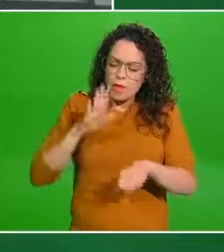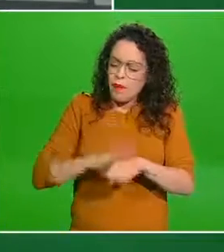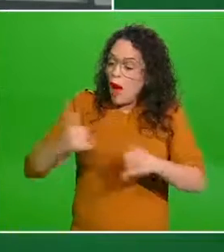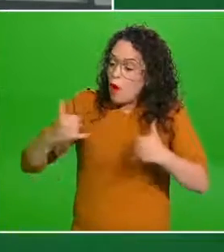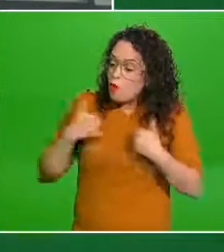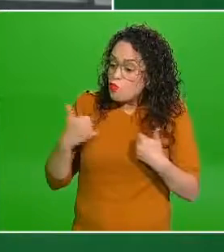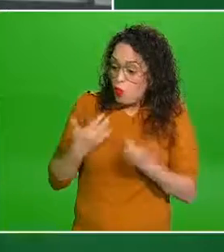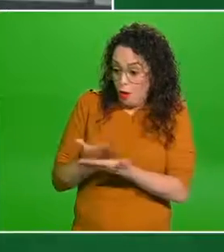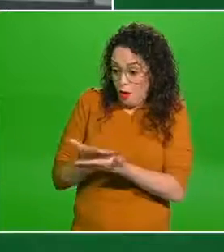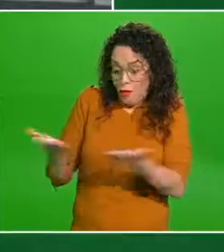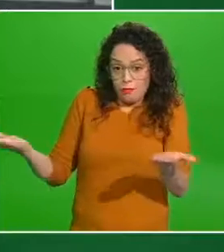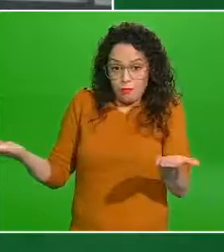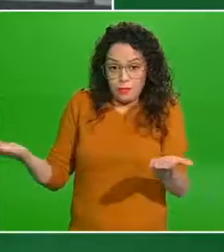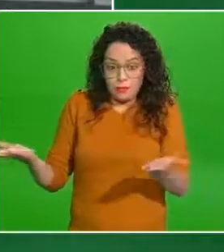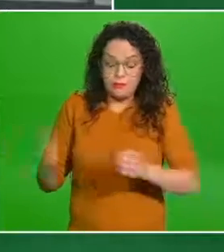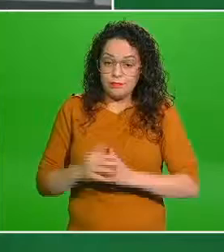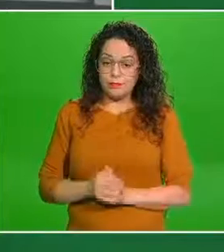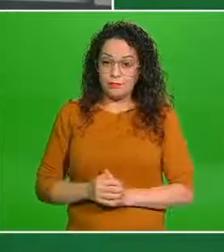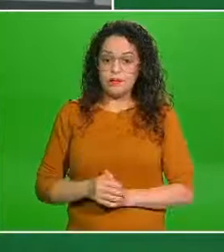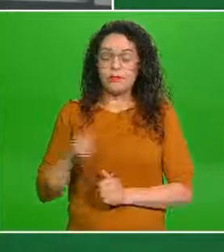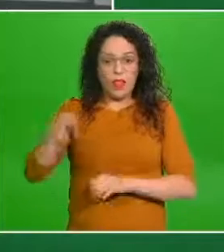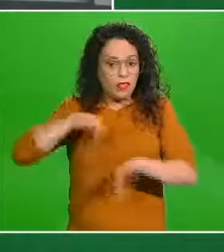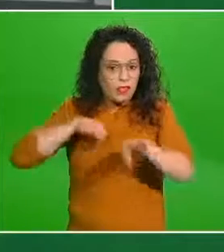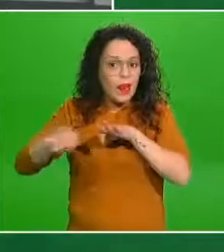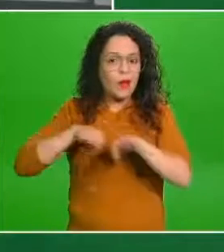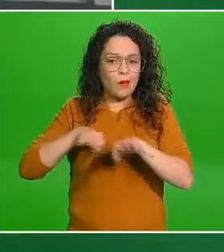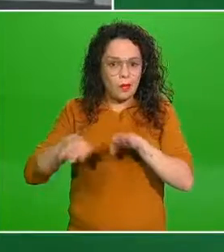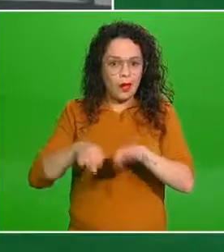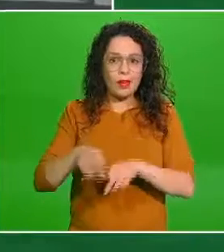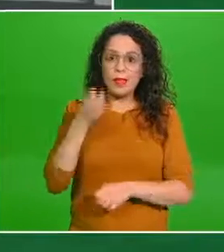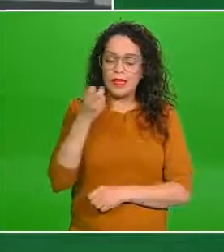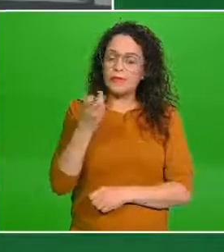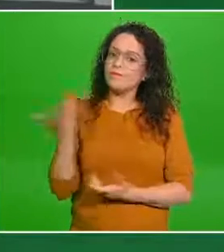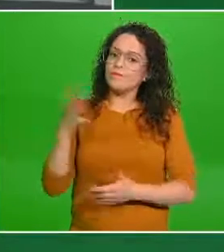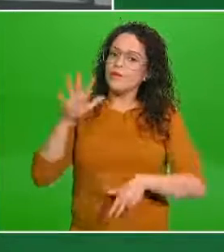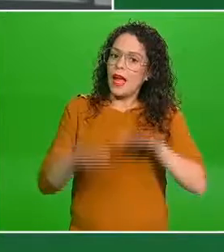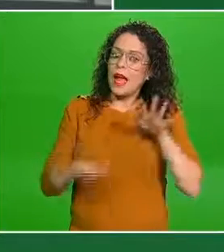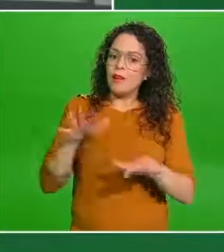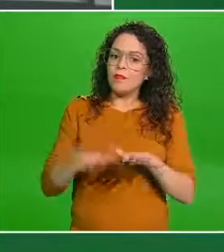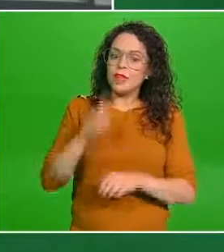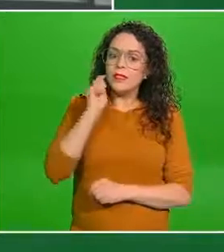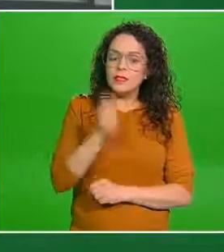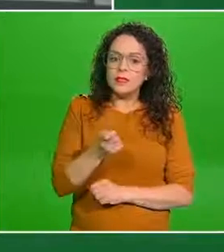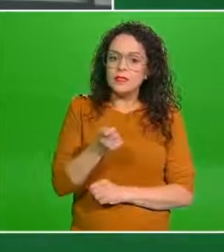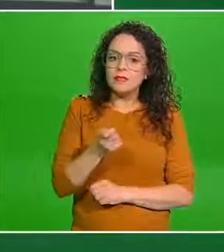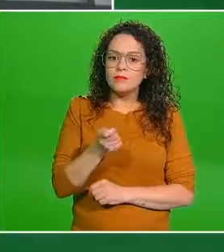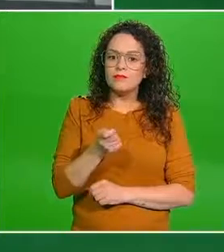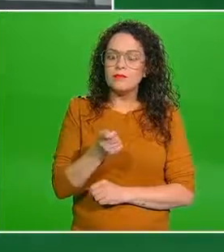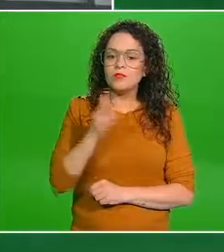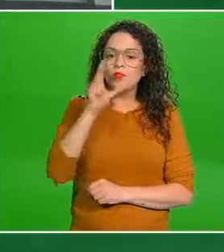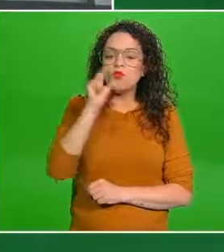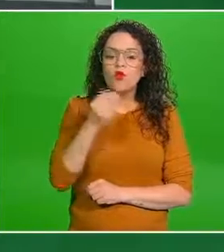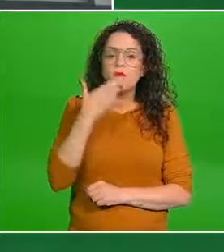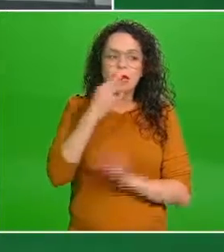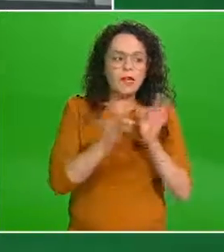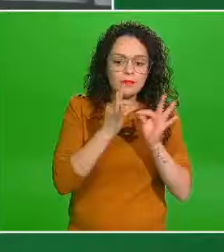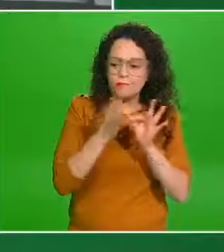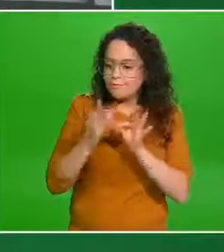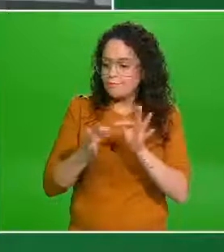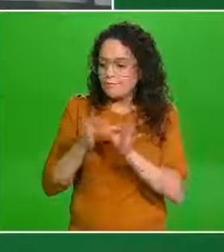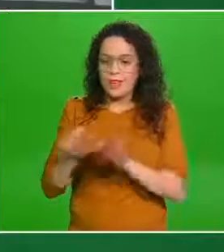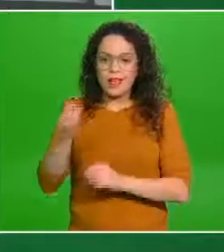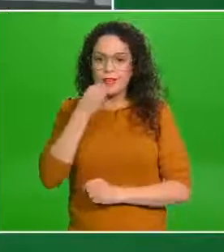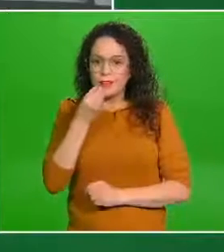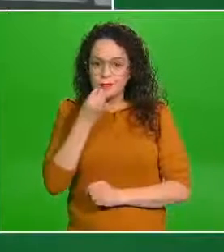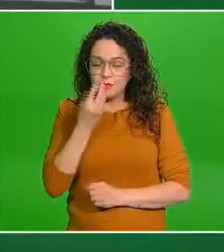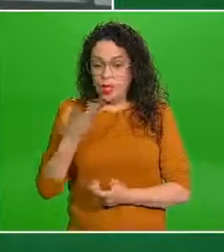joven, a la población económicamente activa, que muchas veces somos los que tendemos a generar estos malos hábitos, no solo en nosotros, sino